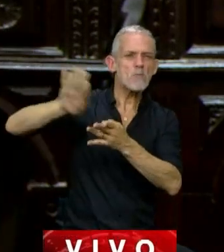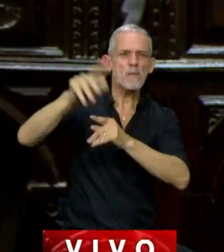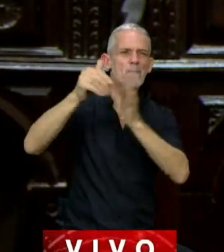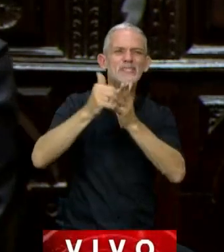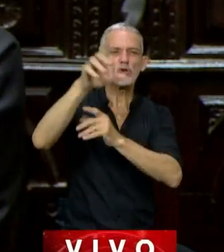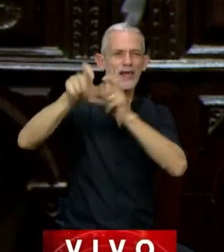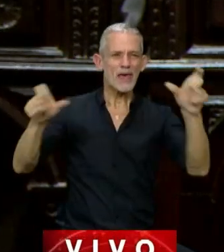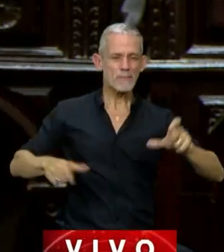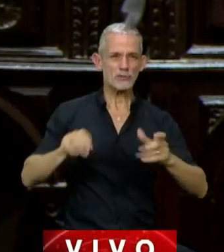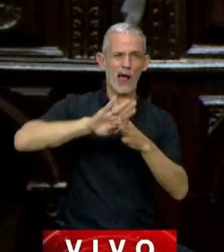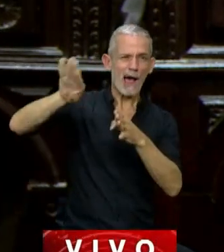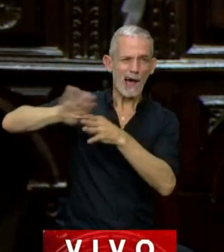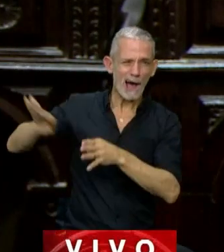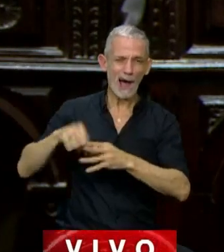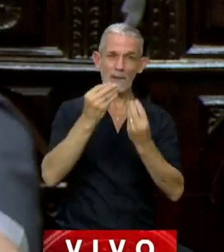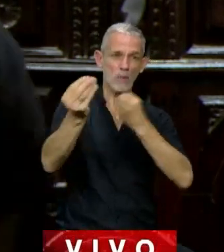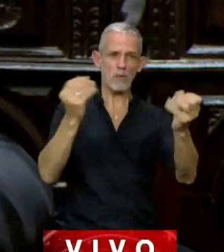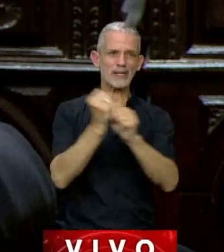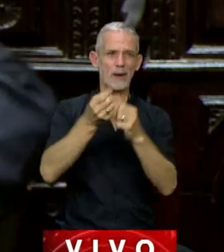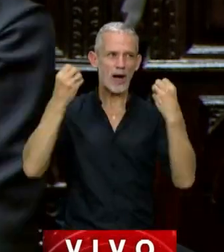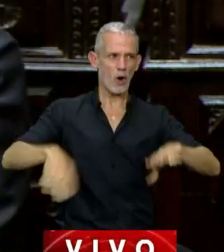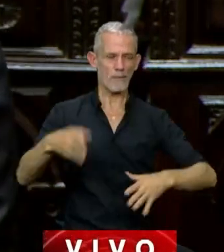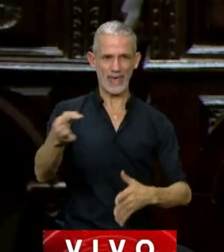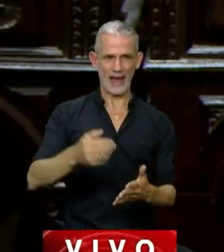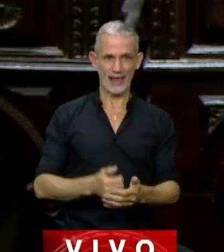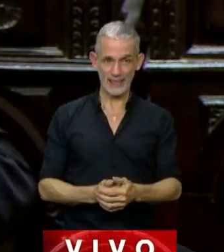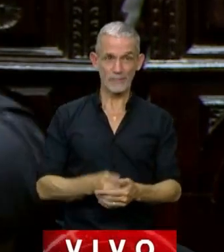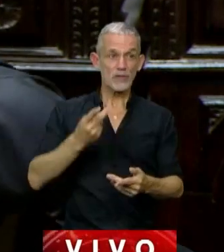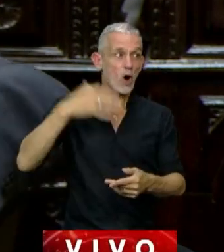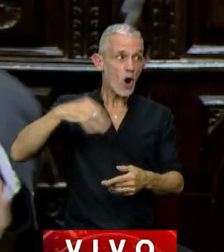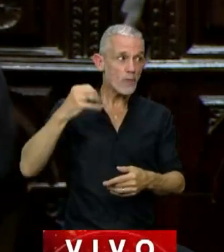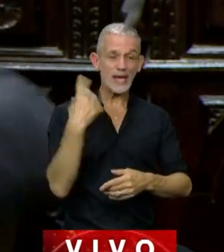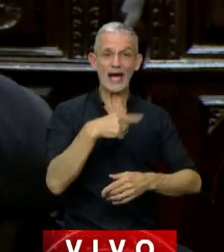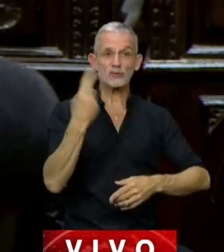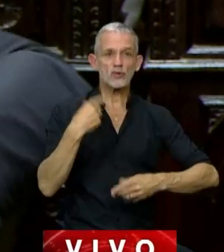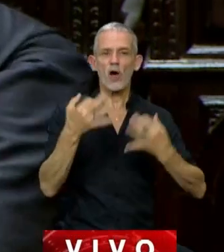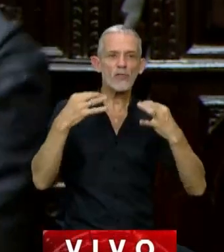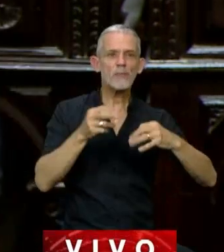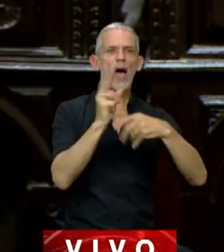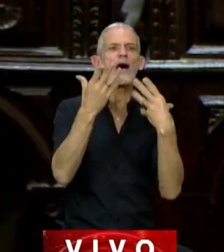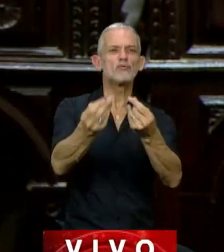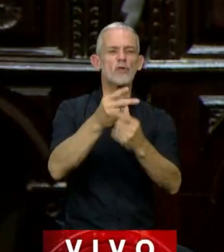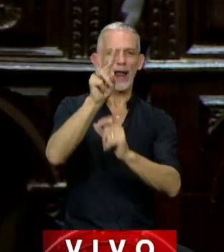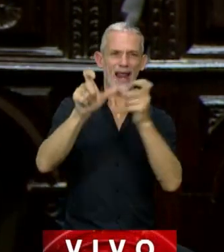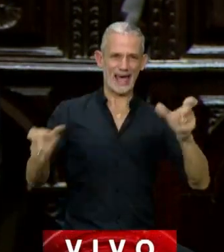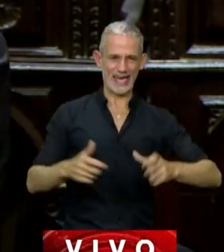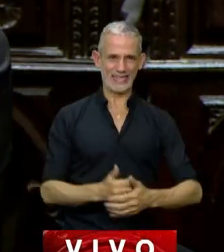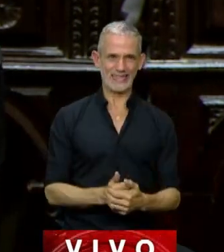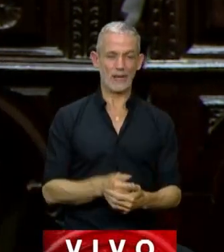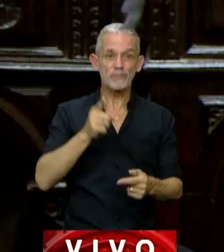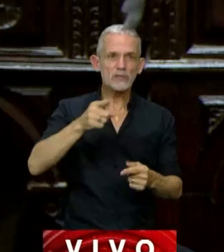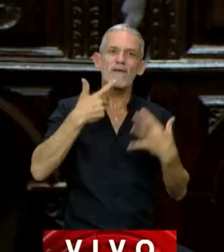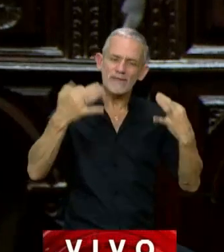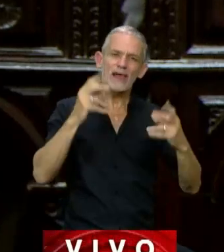argentinas y de argentinos del mercado laboral. Y es por eso que nos vimos obligados a tener que contener a esa gente. Este